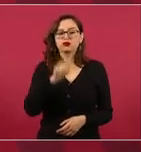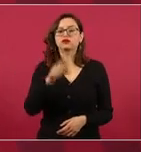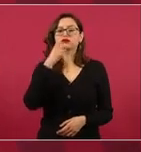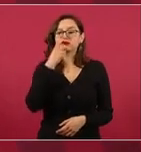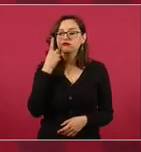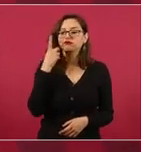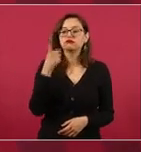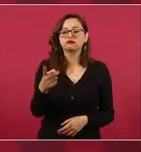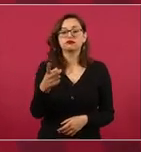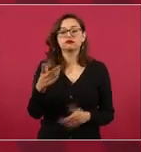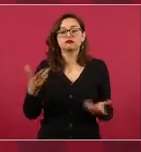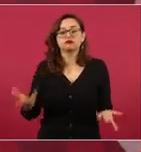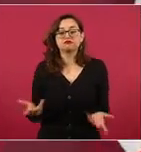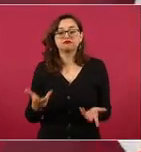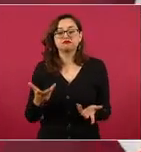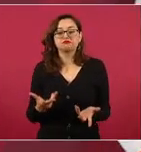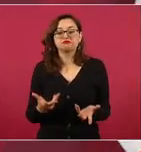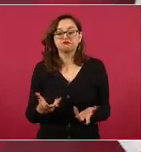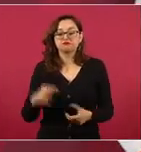hacen los fraudes